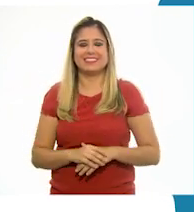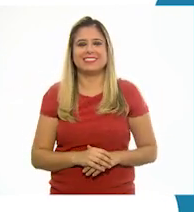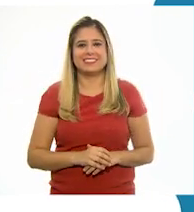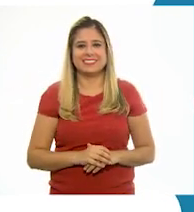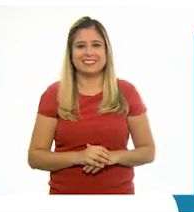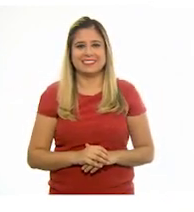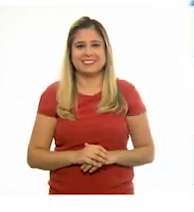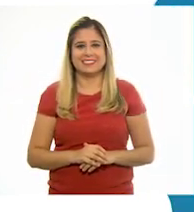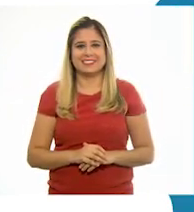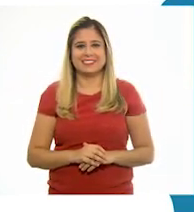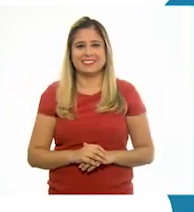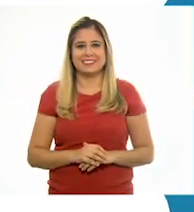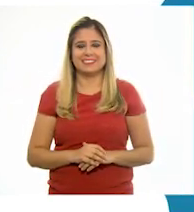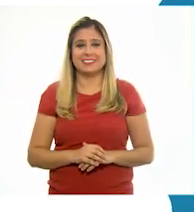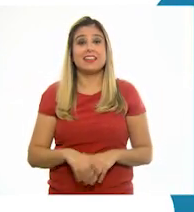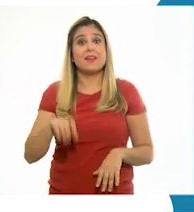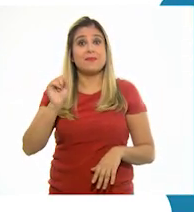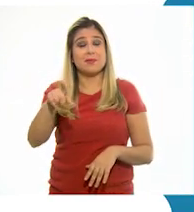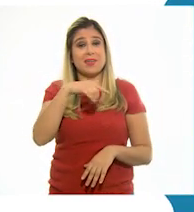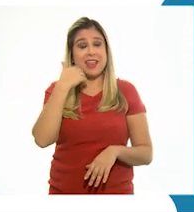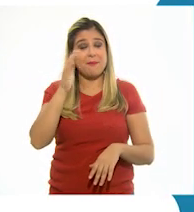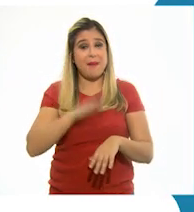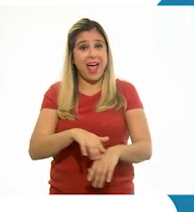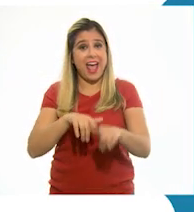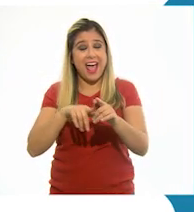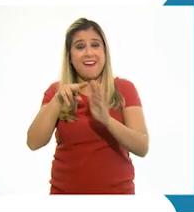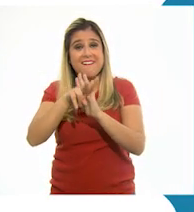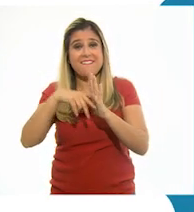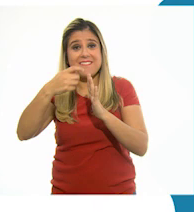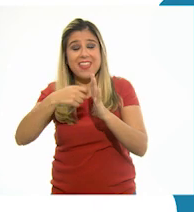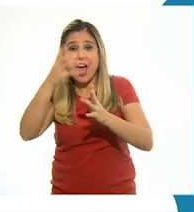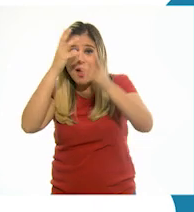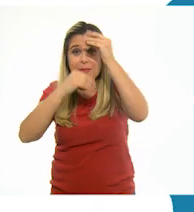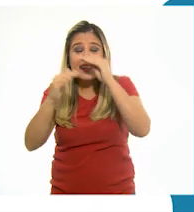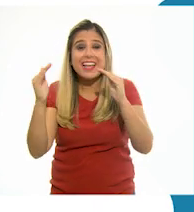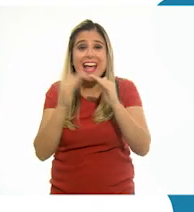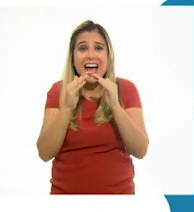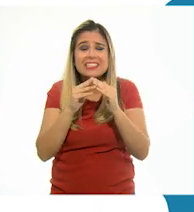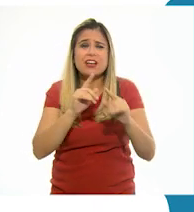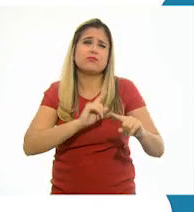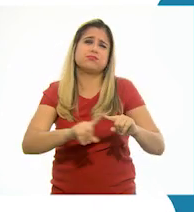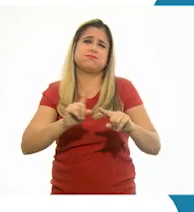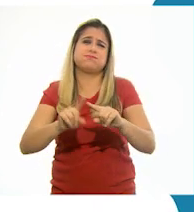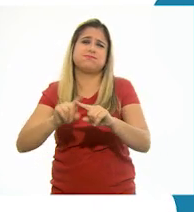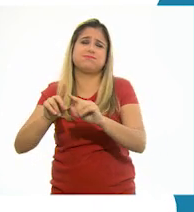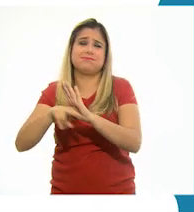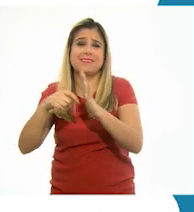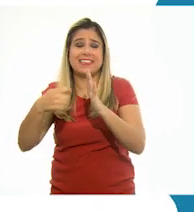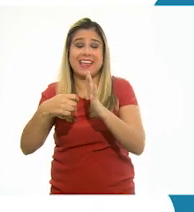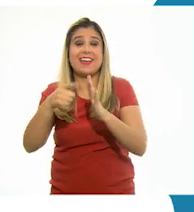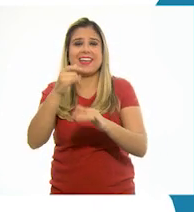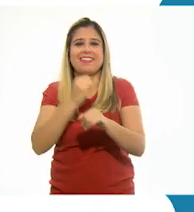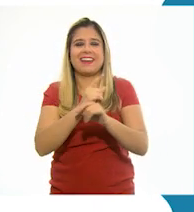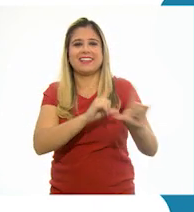conalitech.cep.gob.mx. Si quieres volver a ver los programas de Aprende en Casa, los puedes encontrar en la siguiente liga: